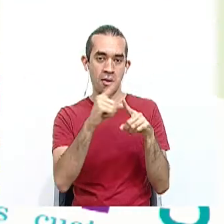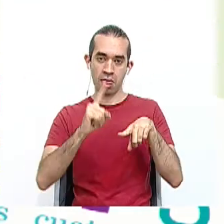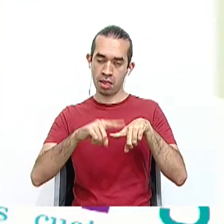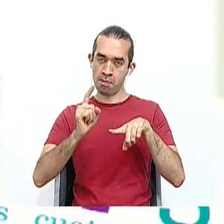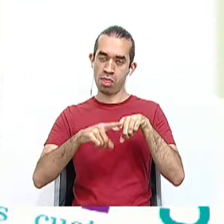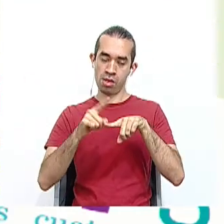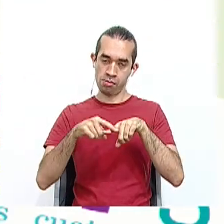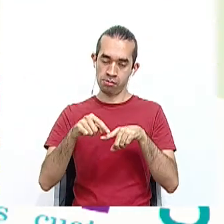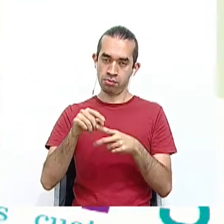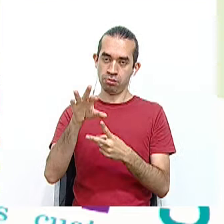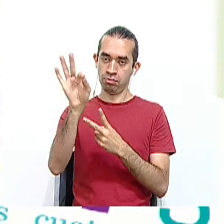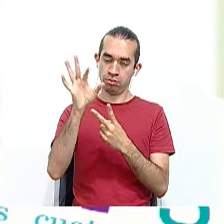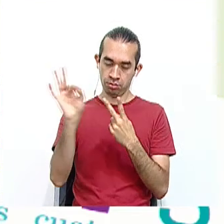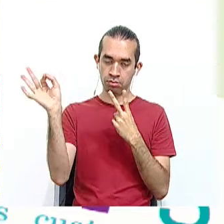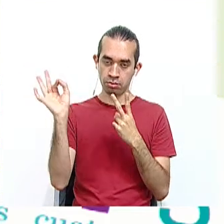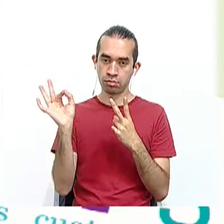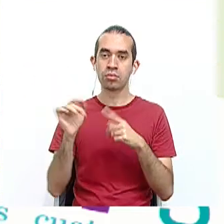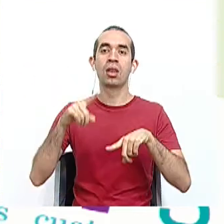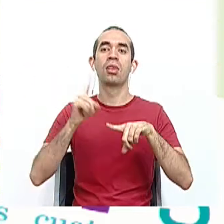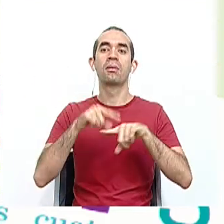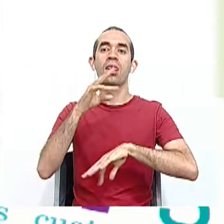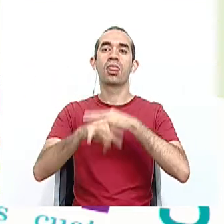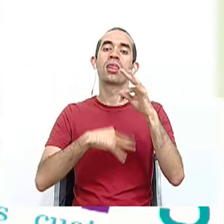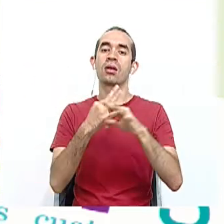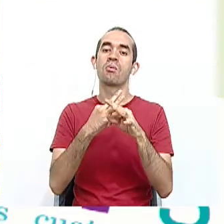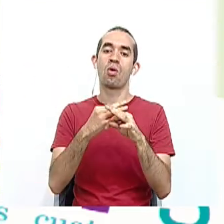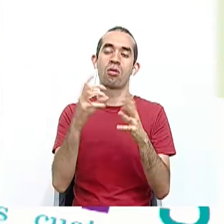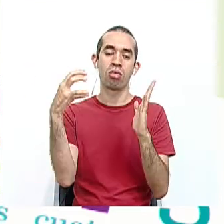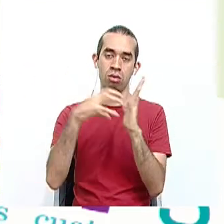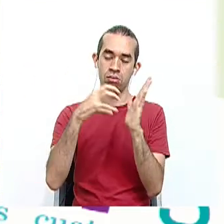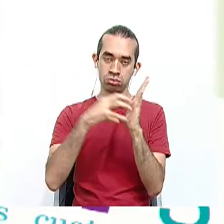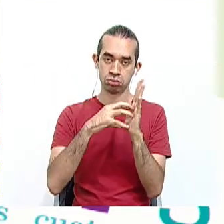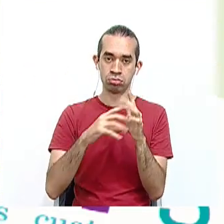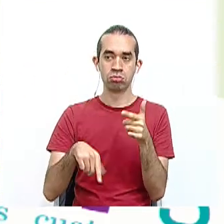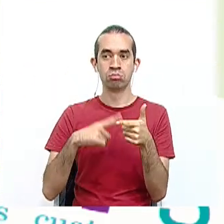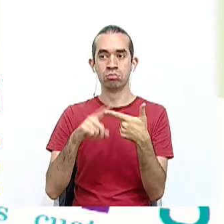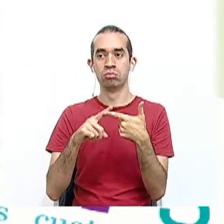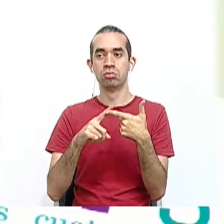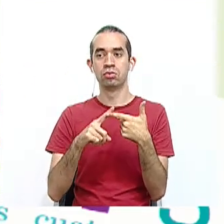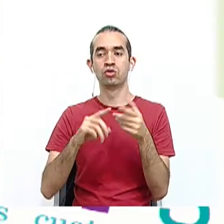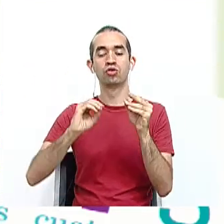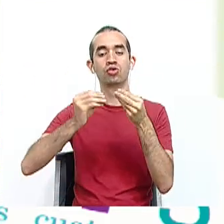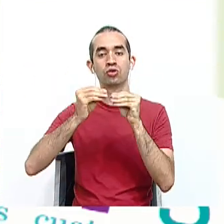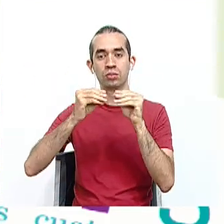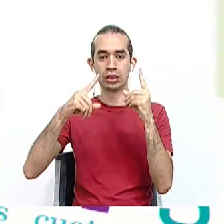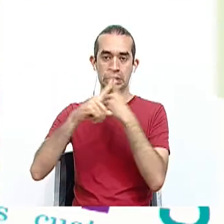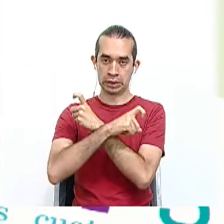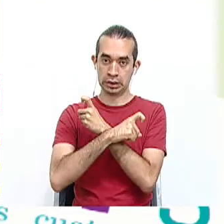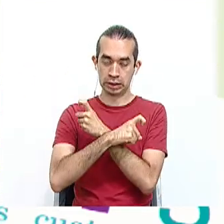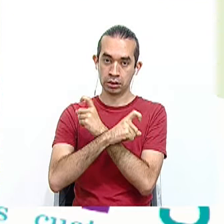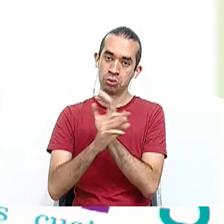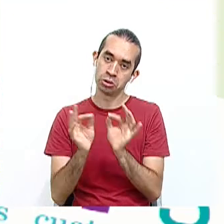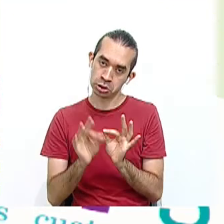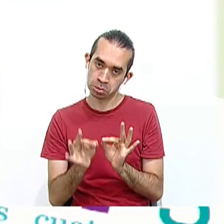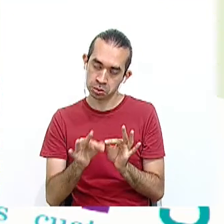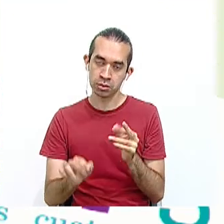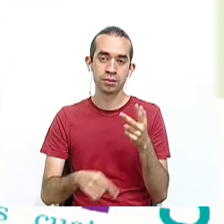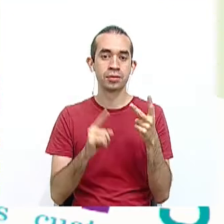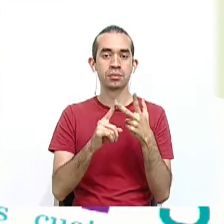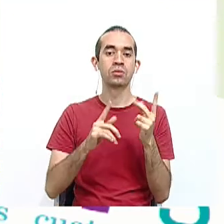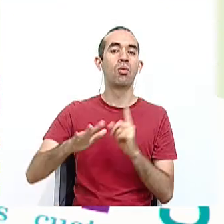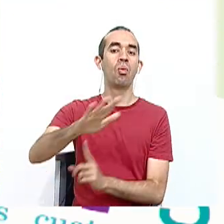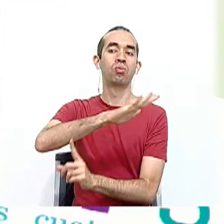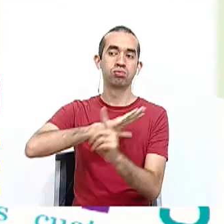varios factores. El tipo de texto de que se trate, la complejidad del número que se deba expresar y el contexto de